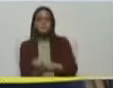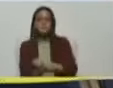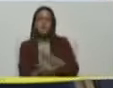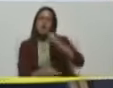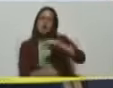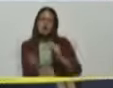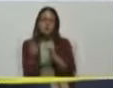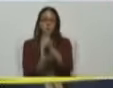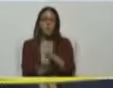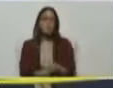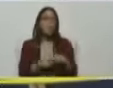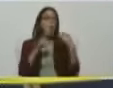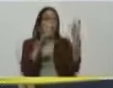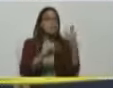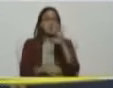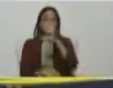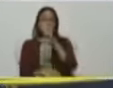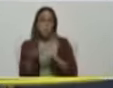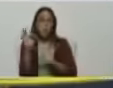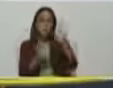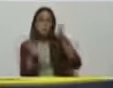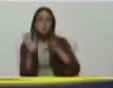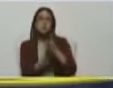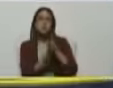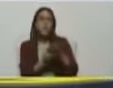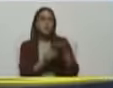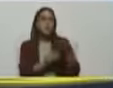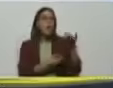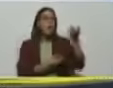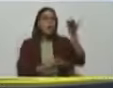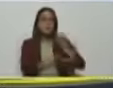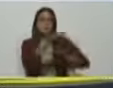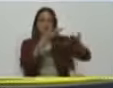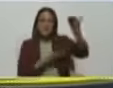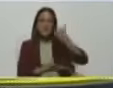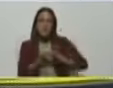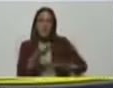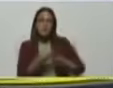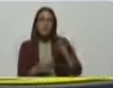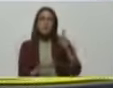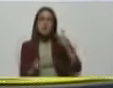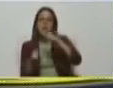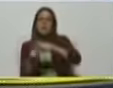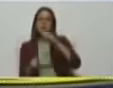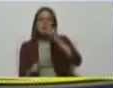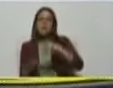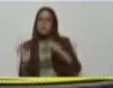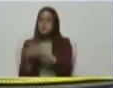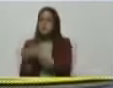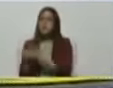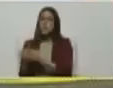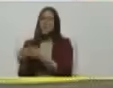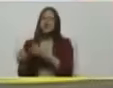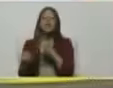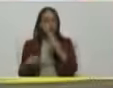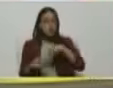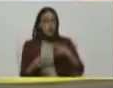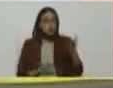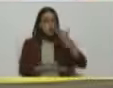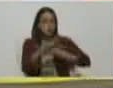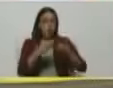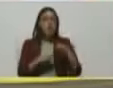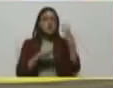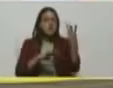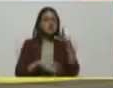pasamos de un 85% de importaciones y además con las sanciones 85% de